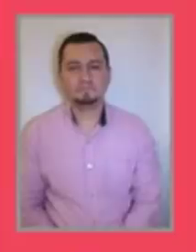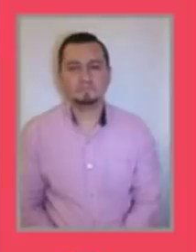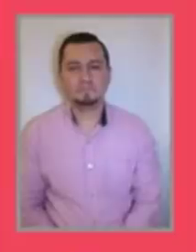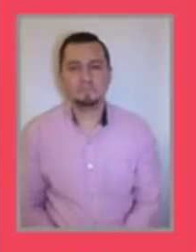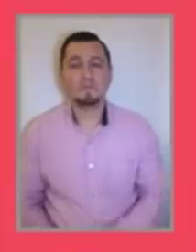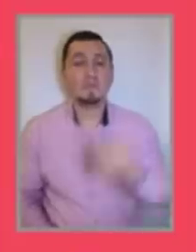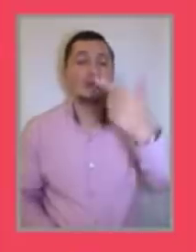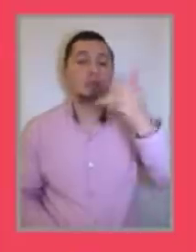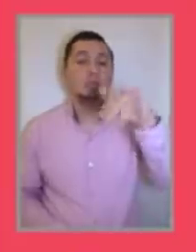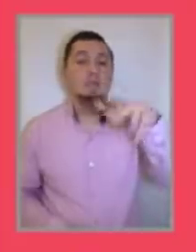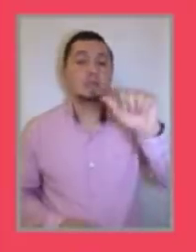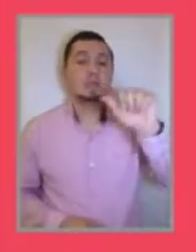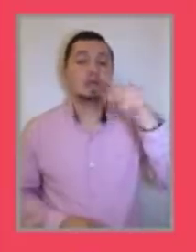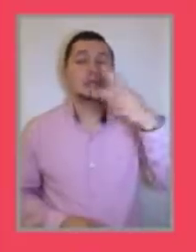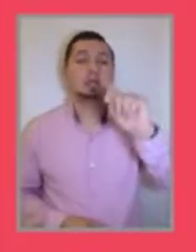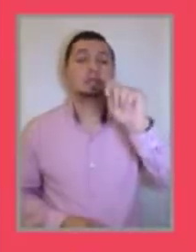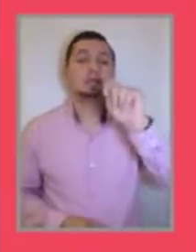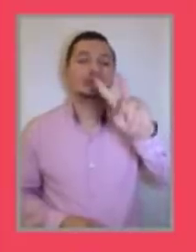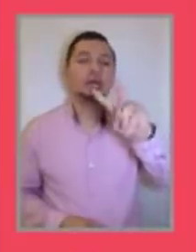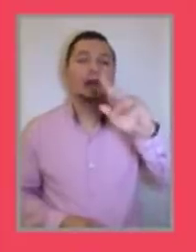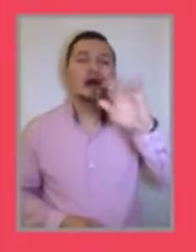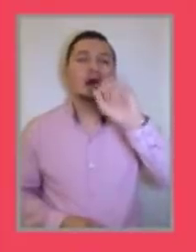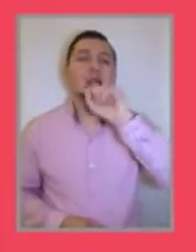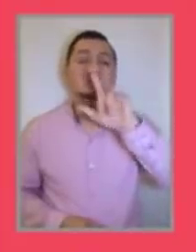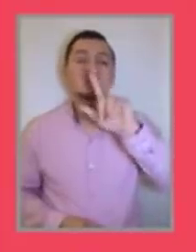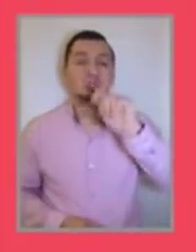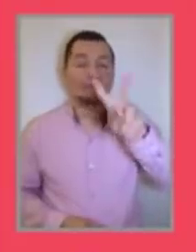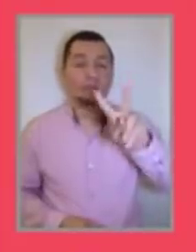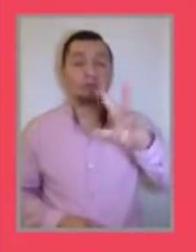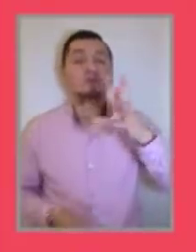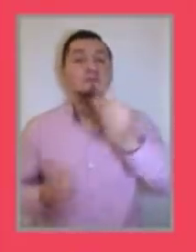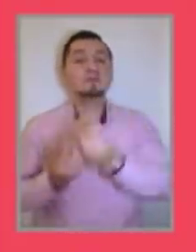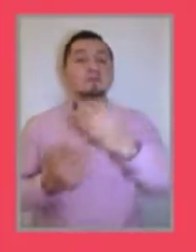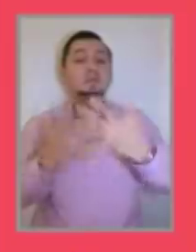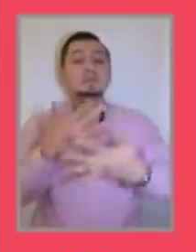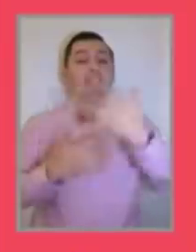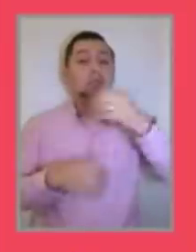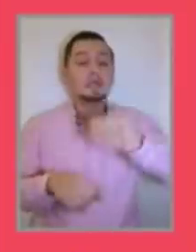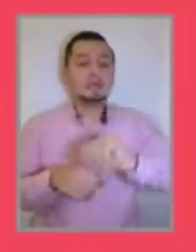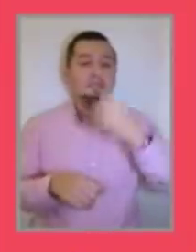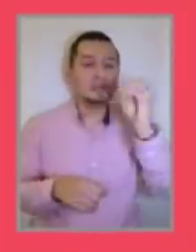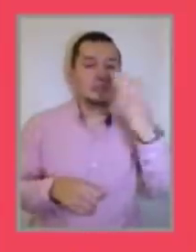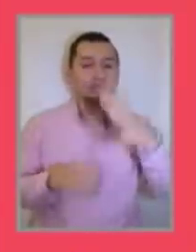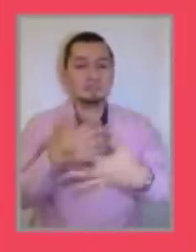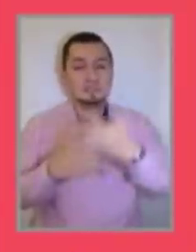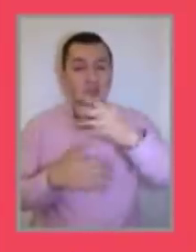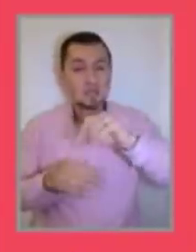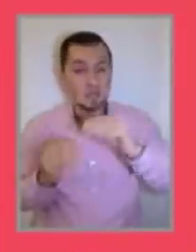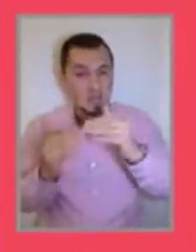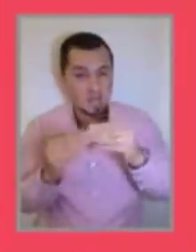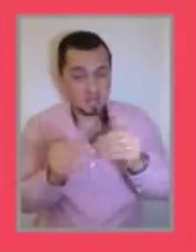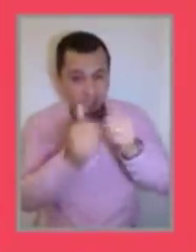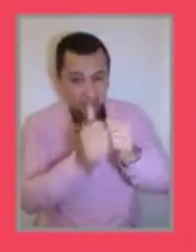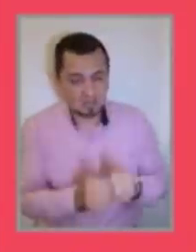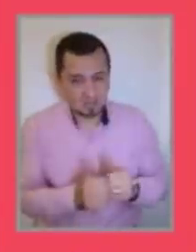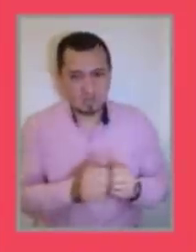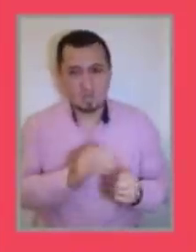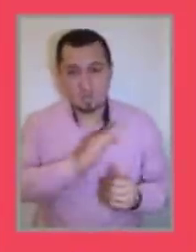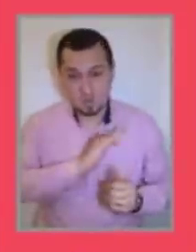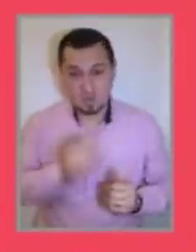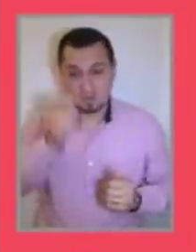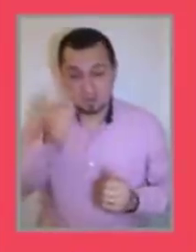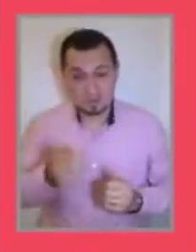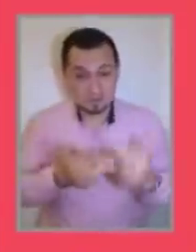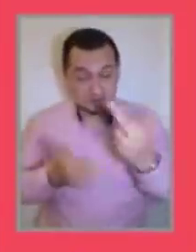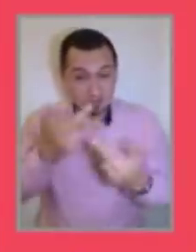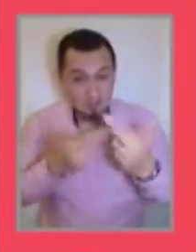Gina Flores de Jalisco TV, la baja tasa de contagios en menores de 15 años no tiene que ver con el hecho de que estén en casa y eso puede significar que al